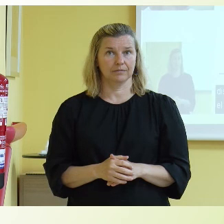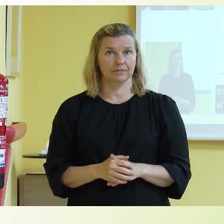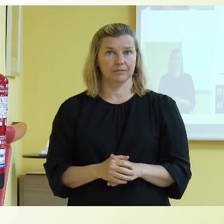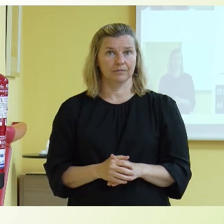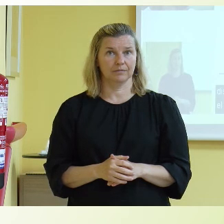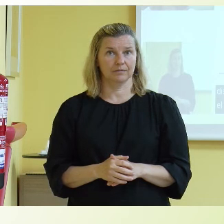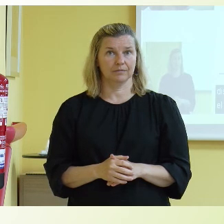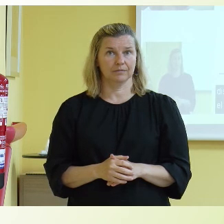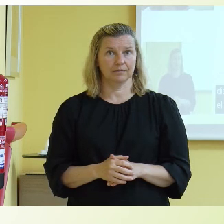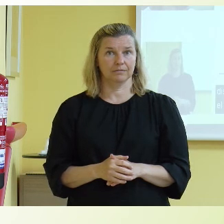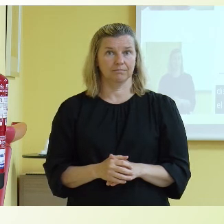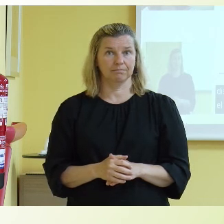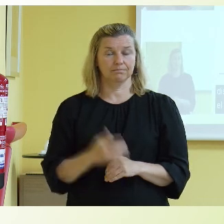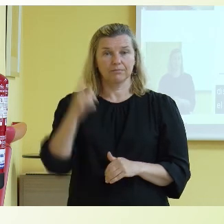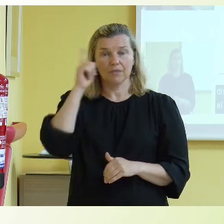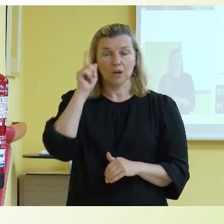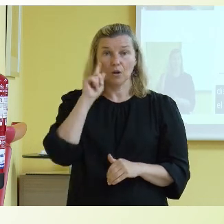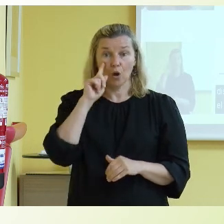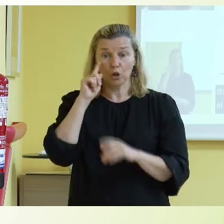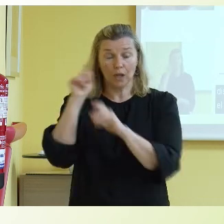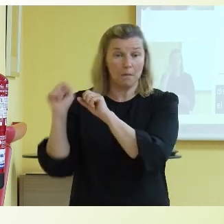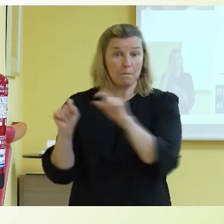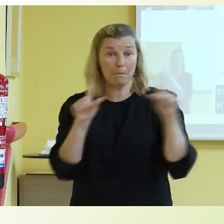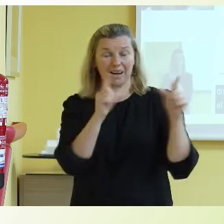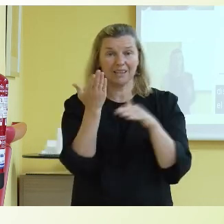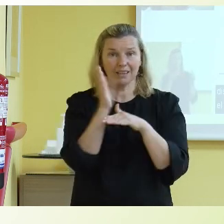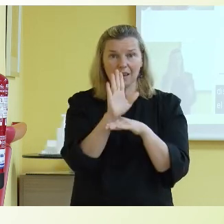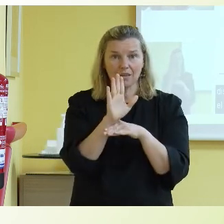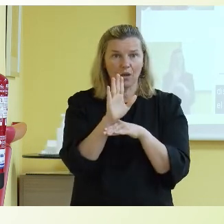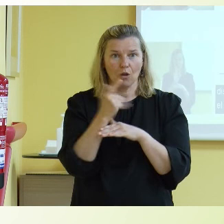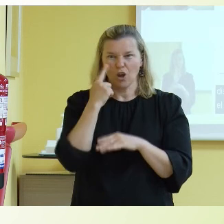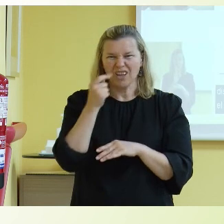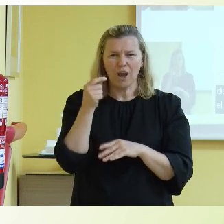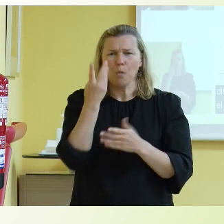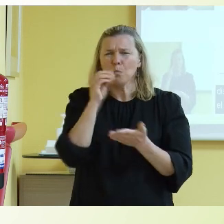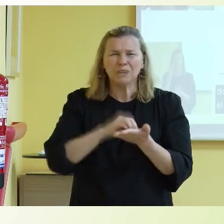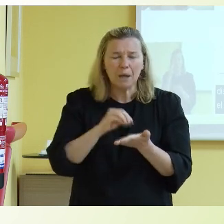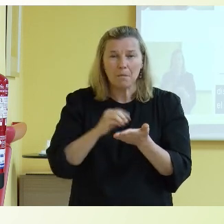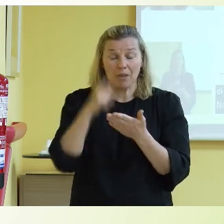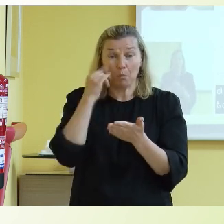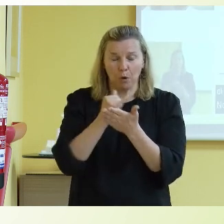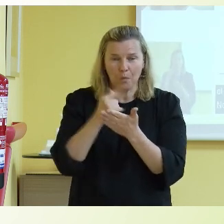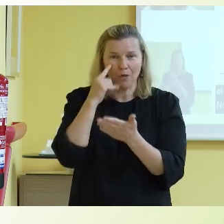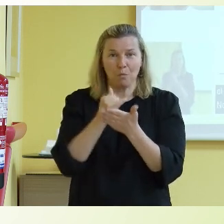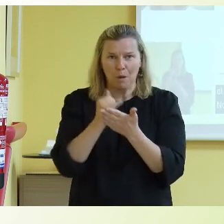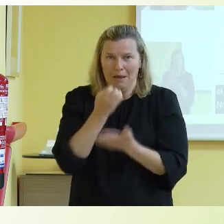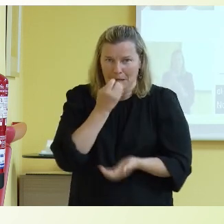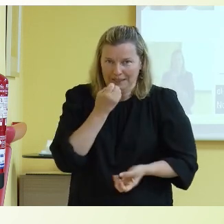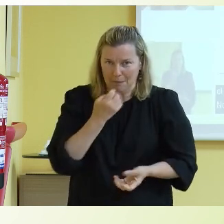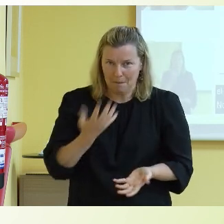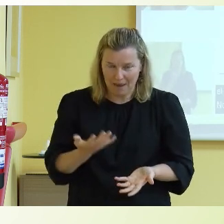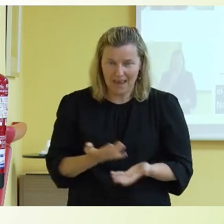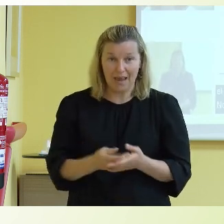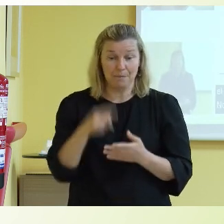Perdón, no sé qué me pasa con la presentación, lo he comprobado un montón de veces y estaban bien. En